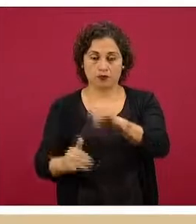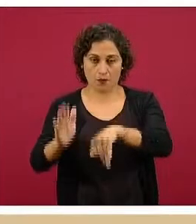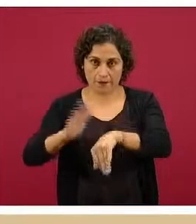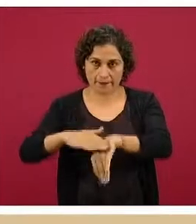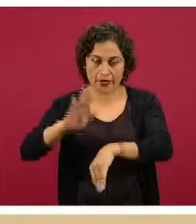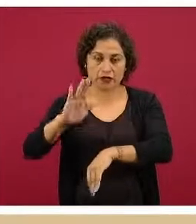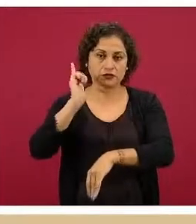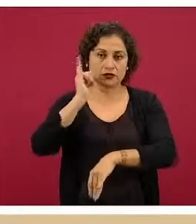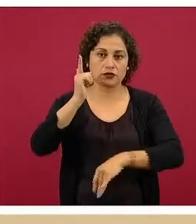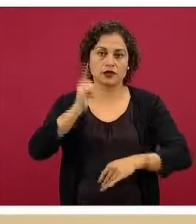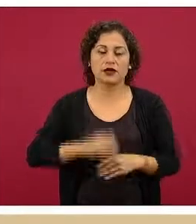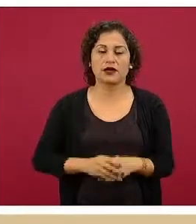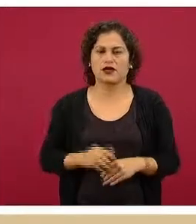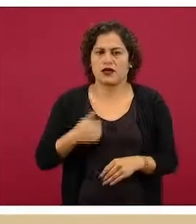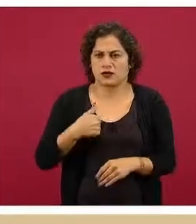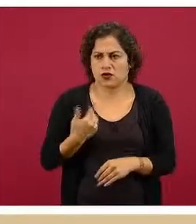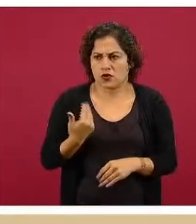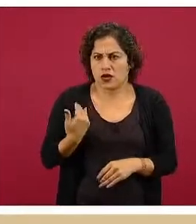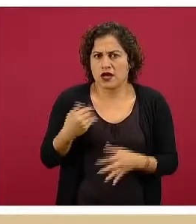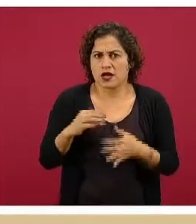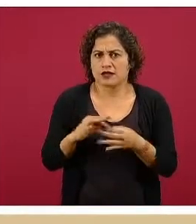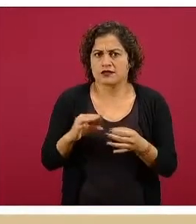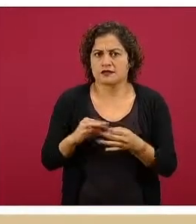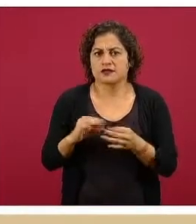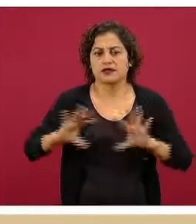como lo comenté hace unos minutos,